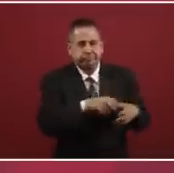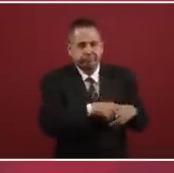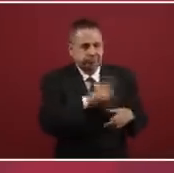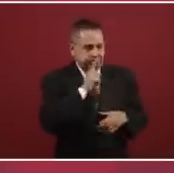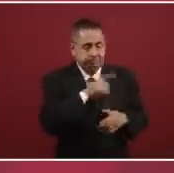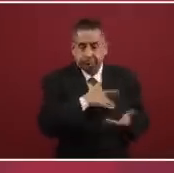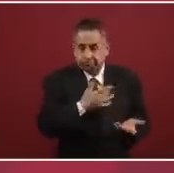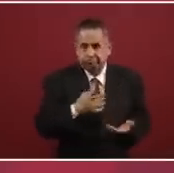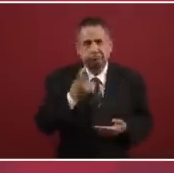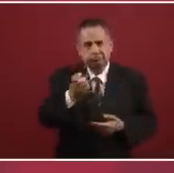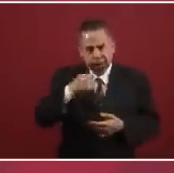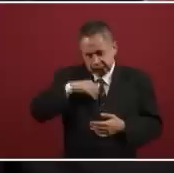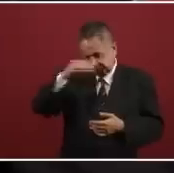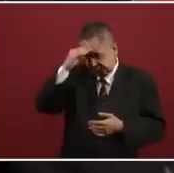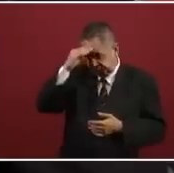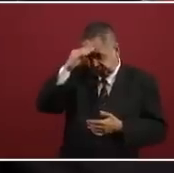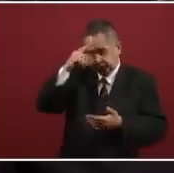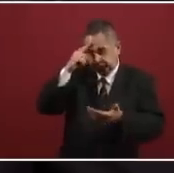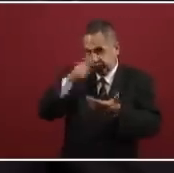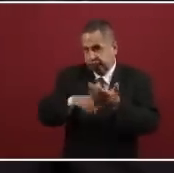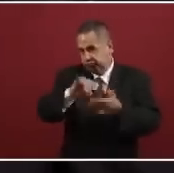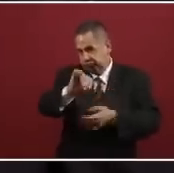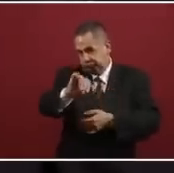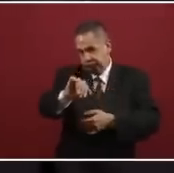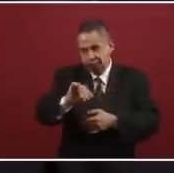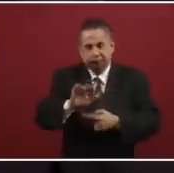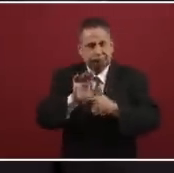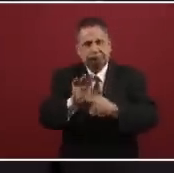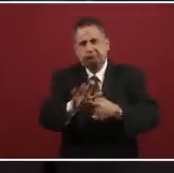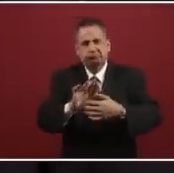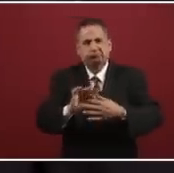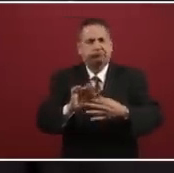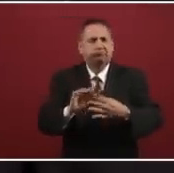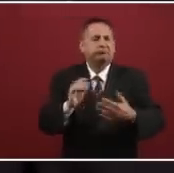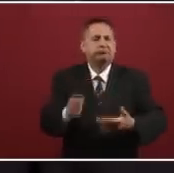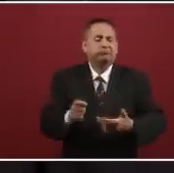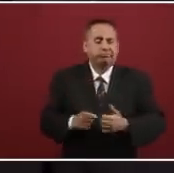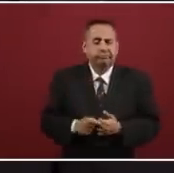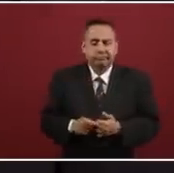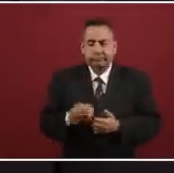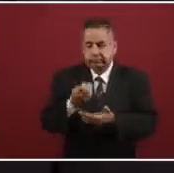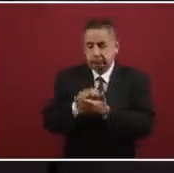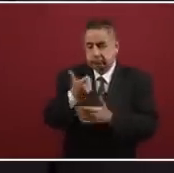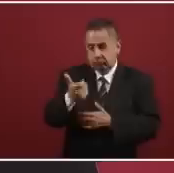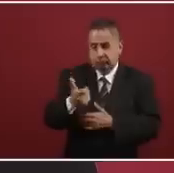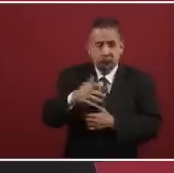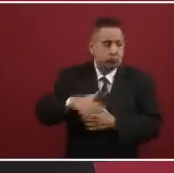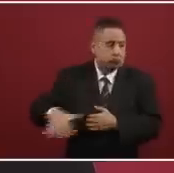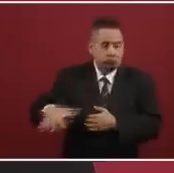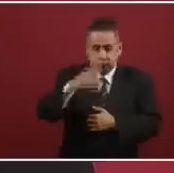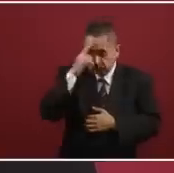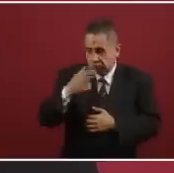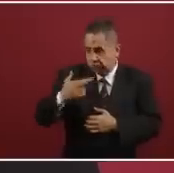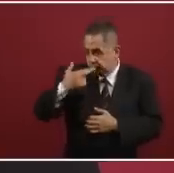sí creo que la economía popular